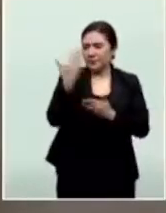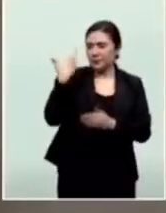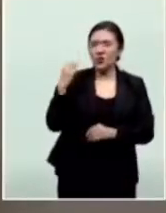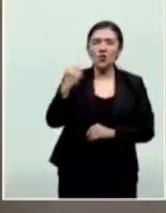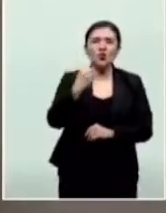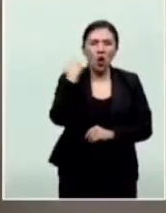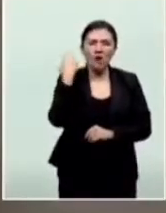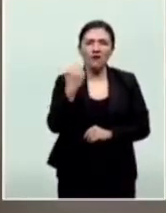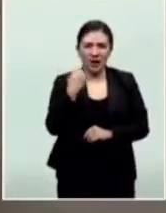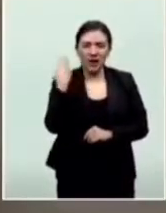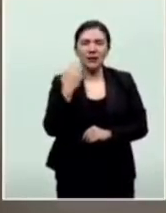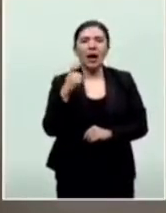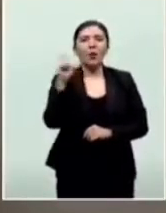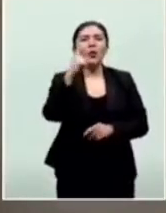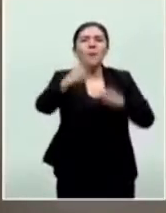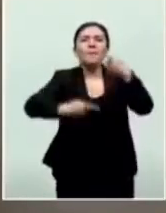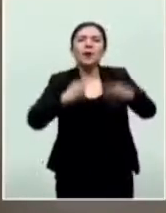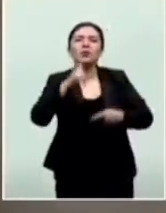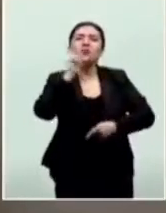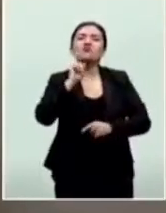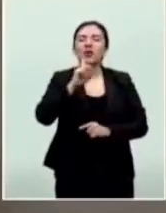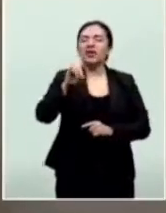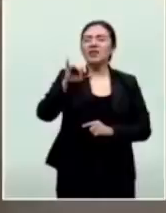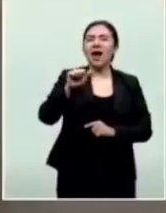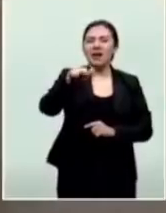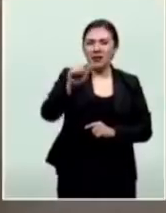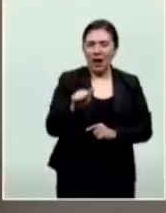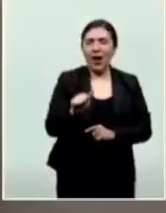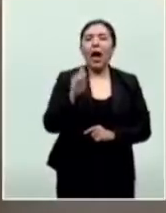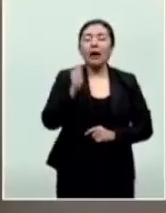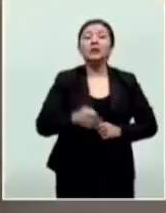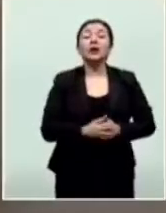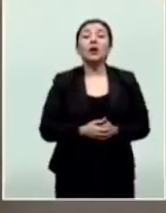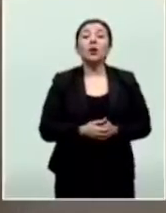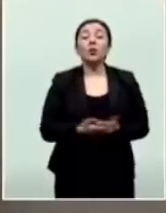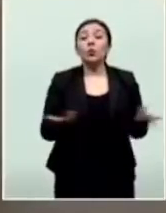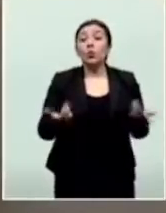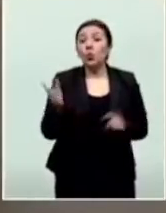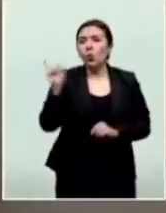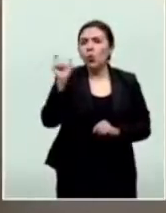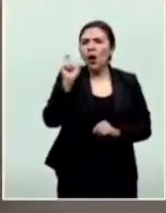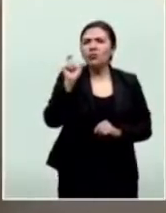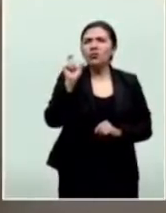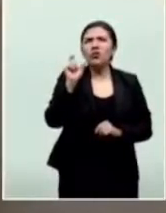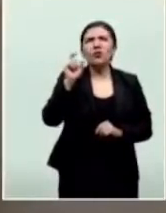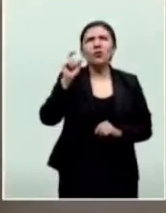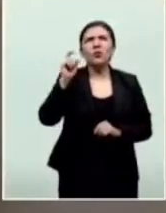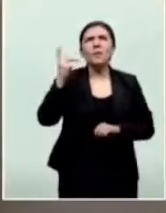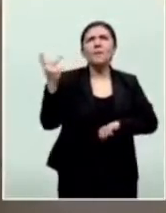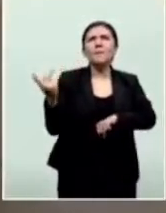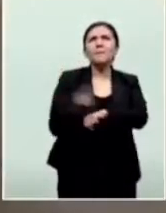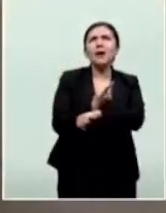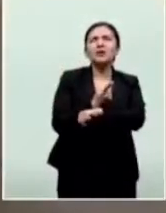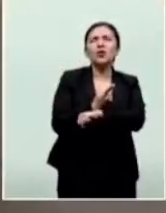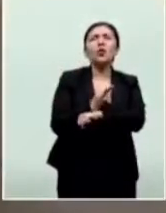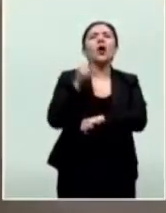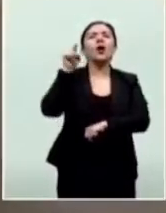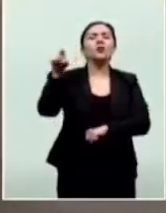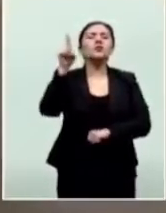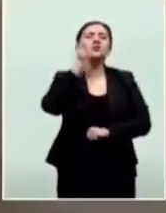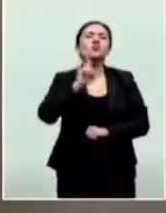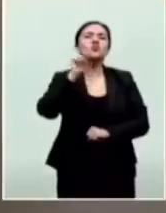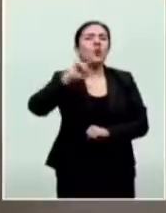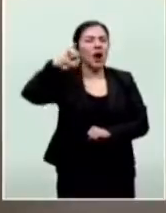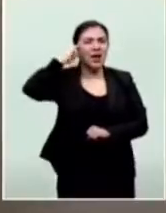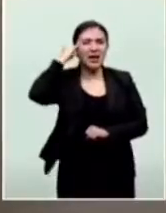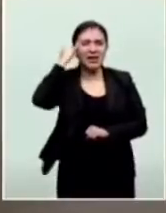de prensa, pregunta de Diana Lastri, que cuando tuvimos el caso de las indígenas